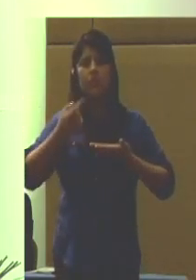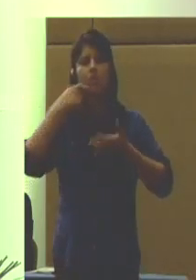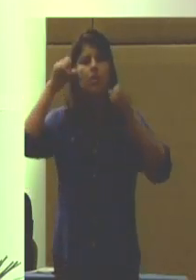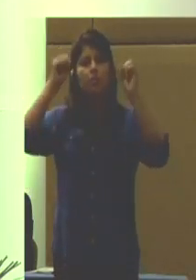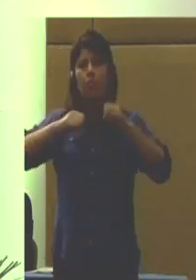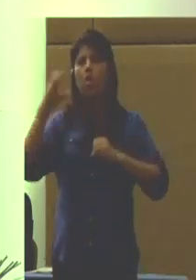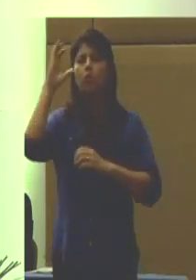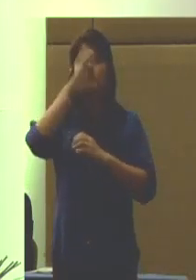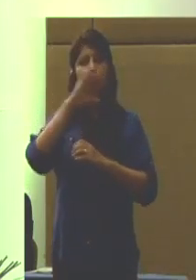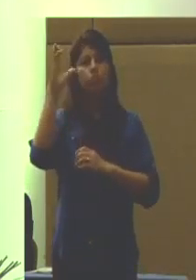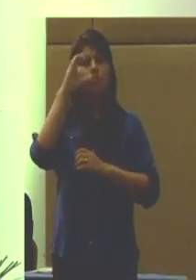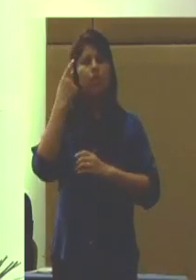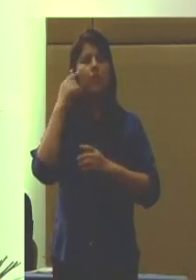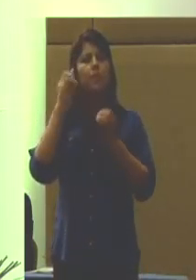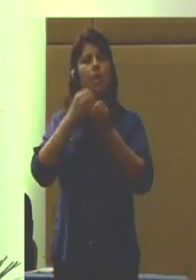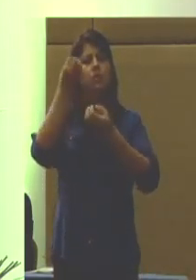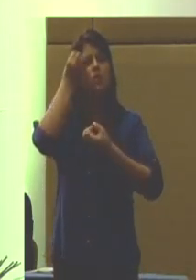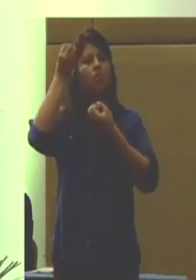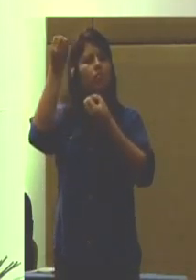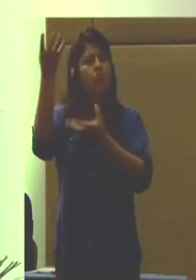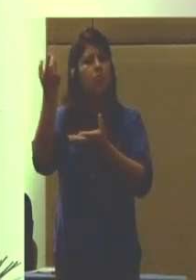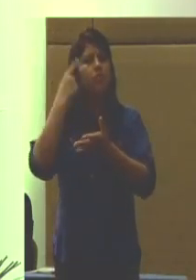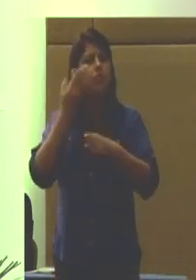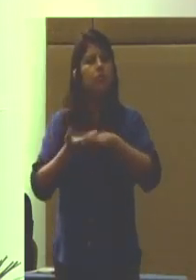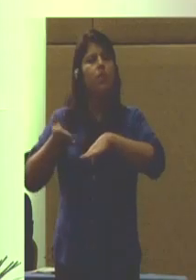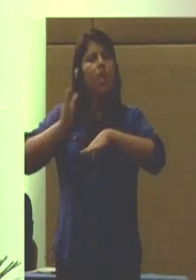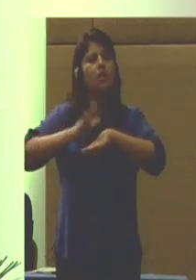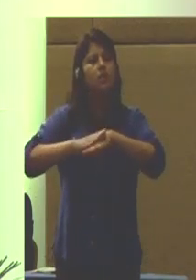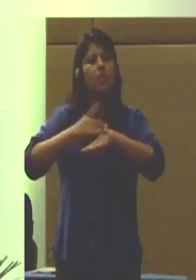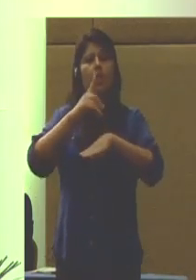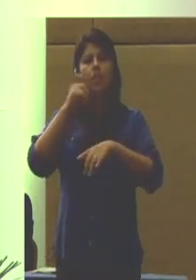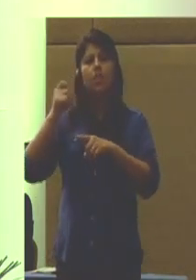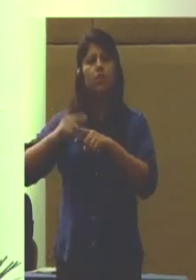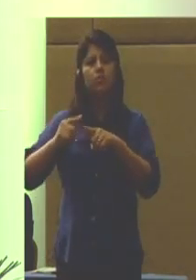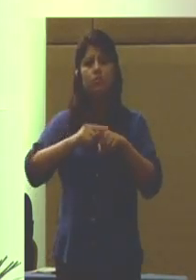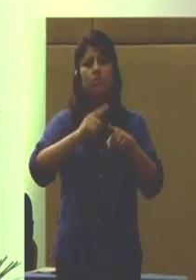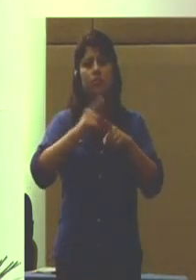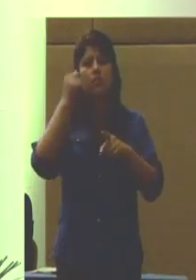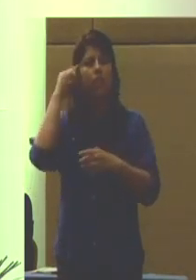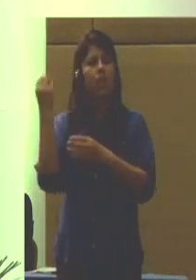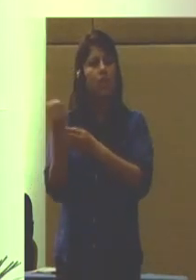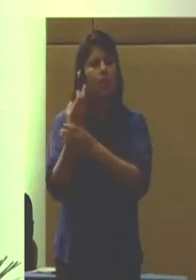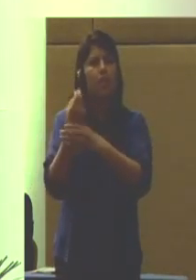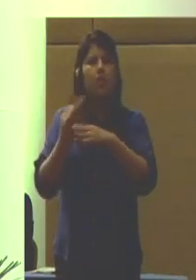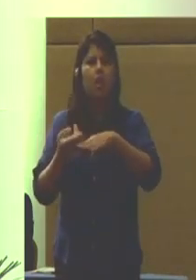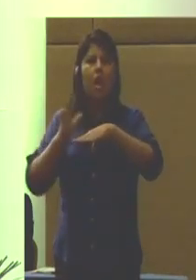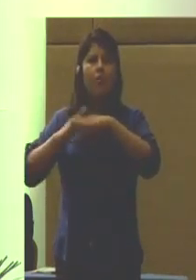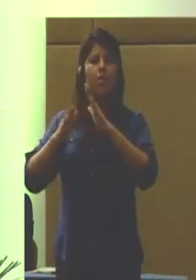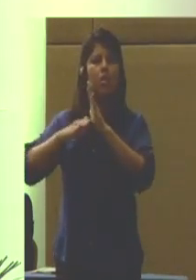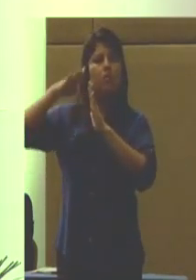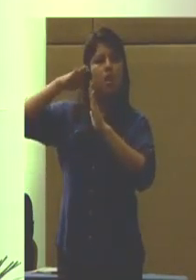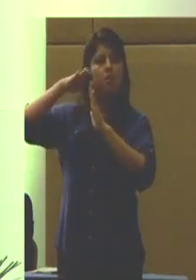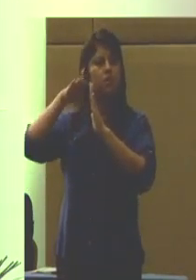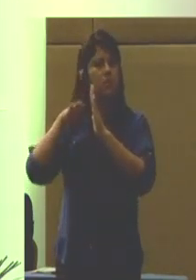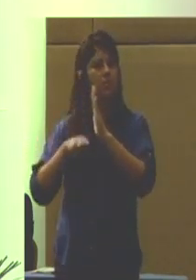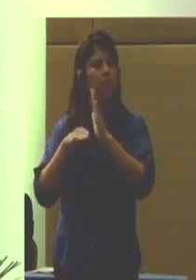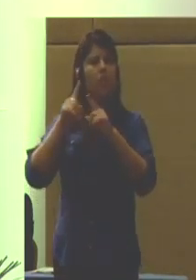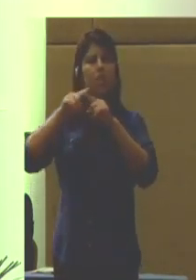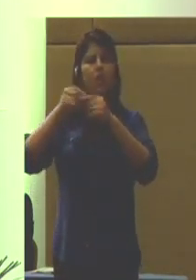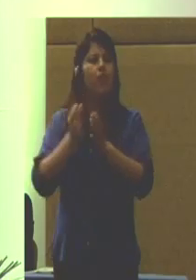también información acerca de si esas emergencias han aumentado o han disminuido en